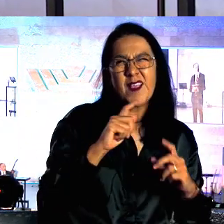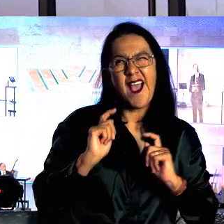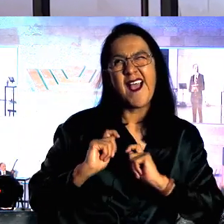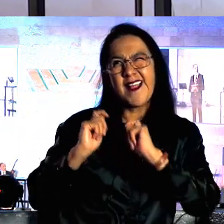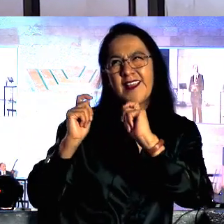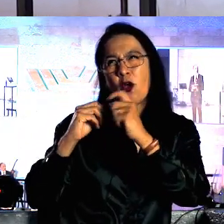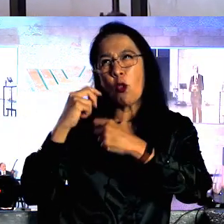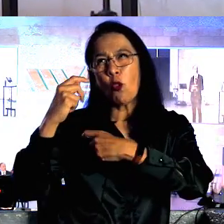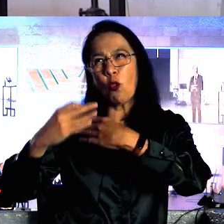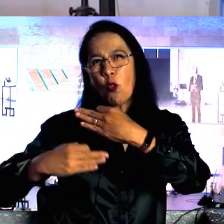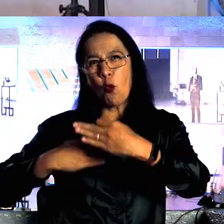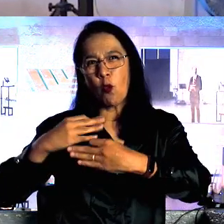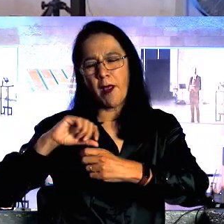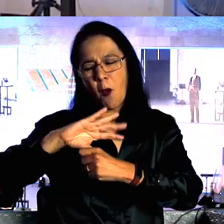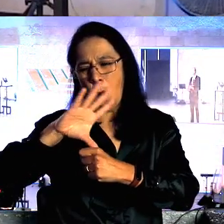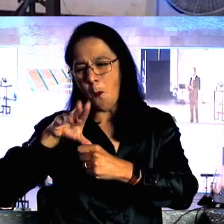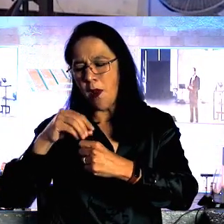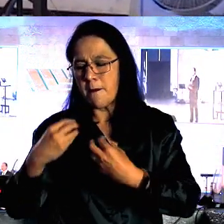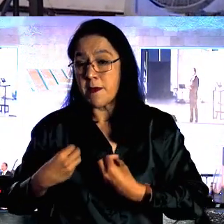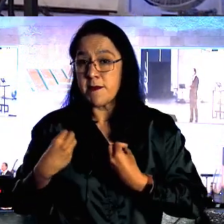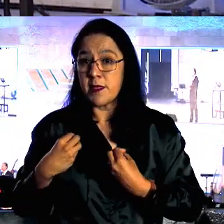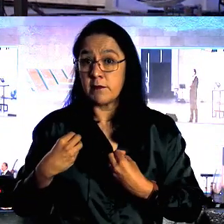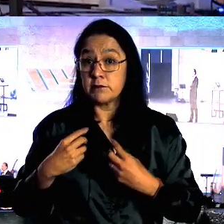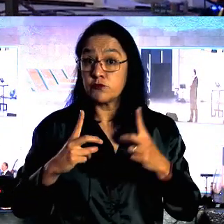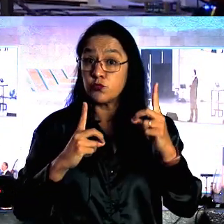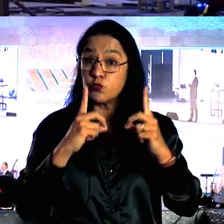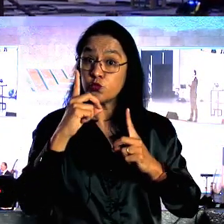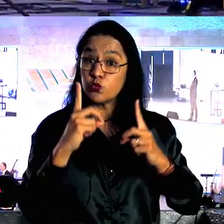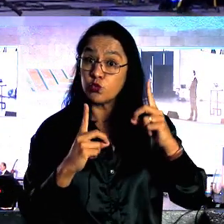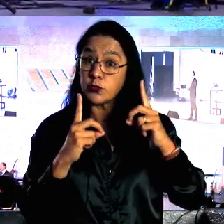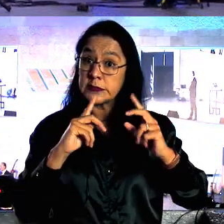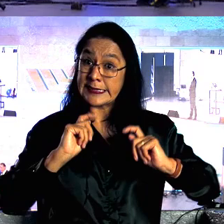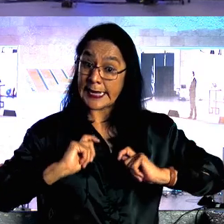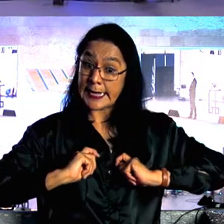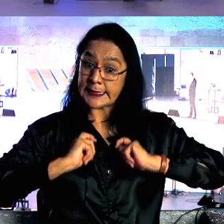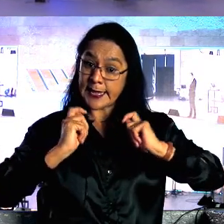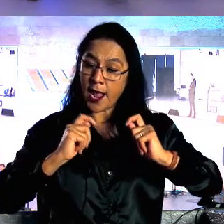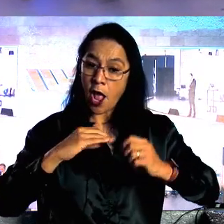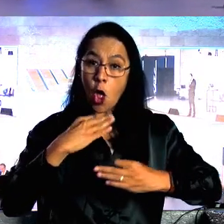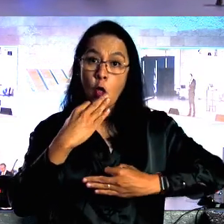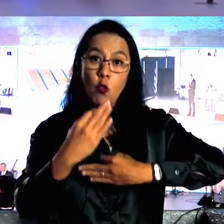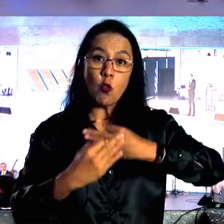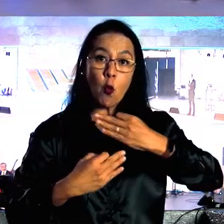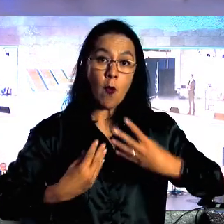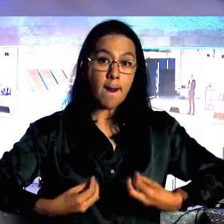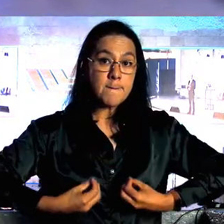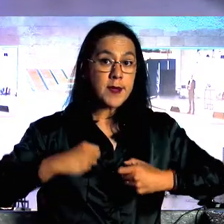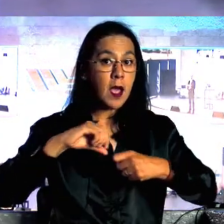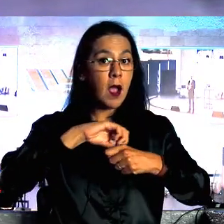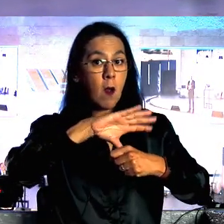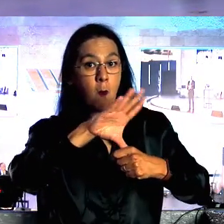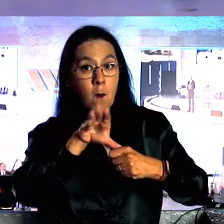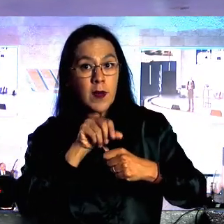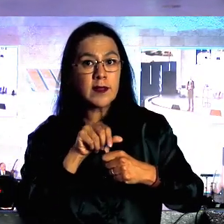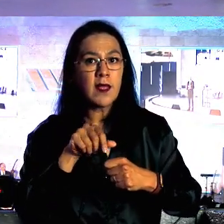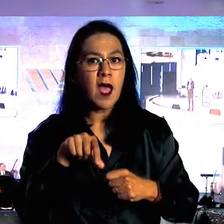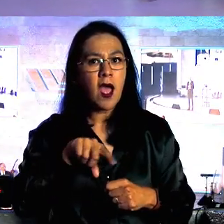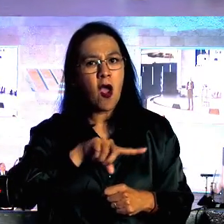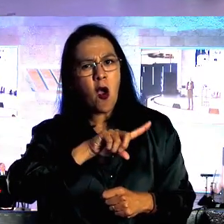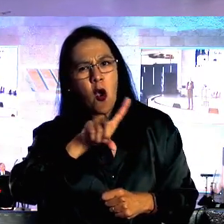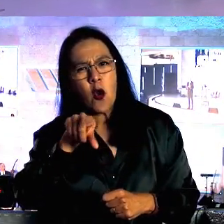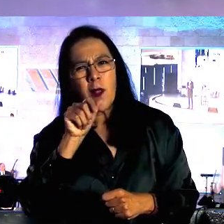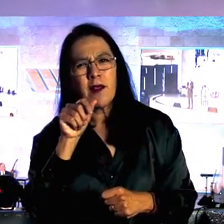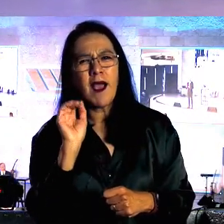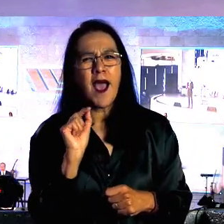sigues dudando si le tienes que entregar el 100% de tu vida o se la vas a ir entregando como en el buen